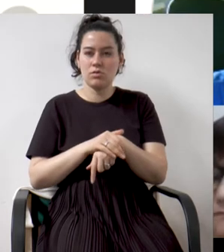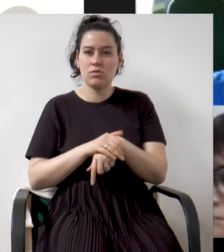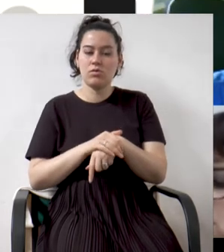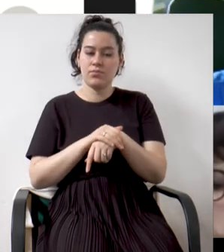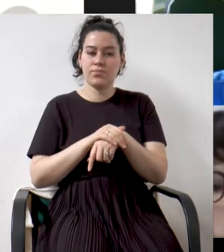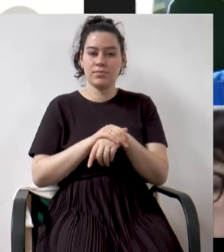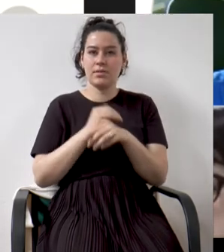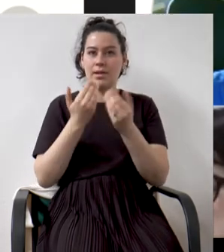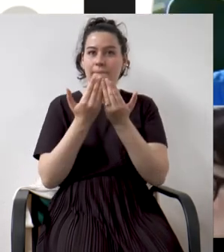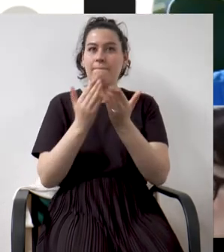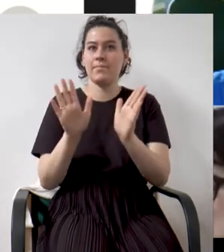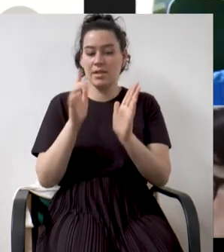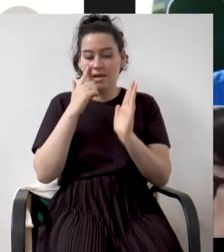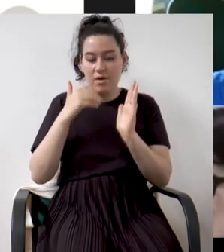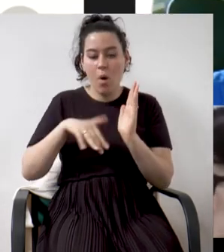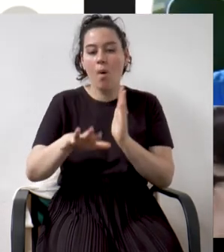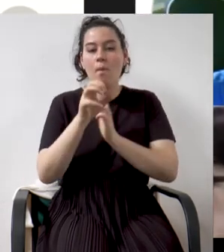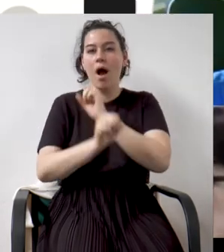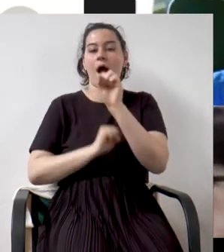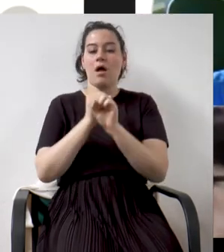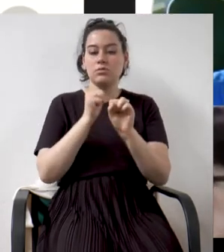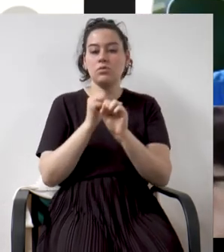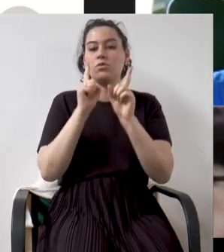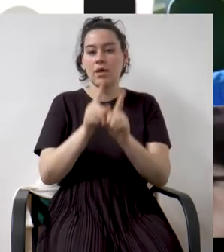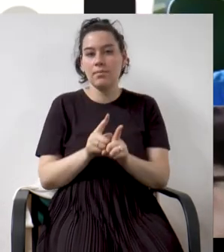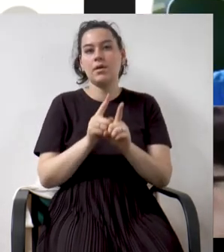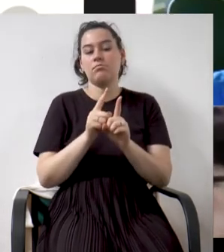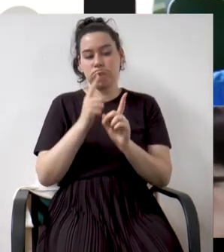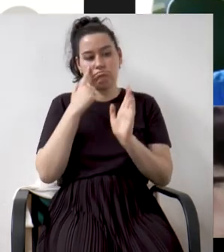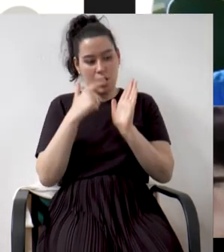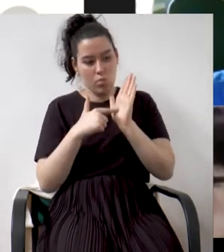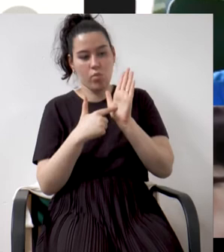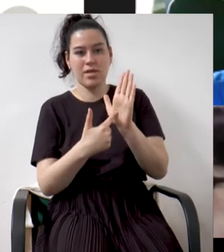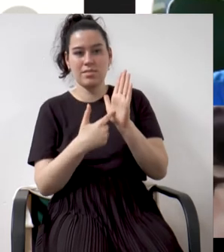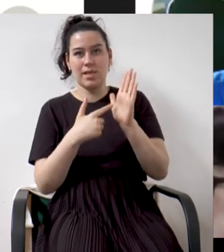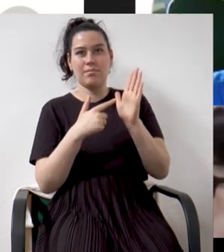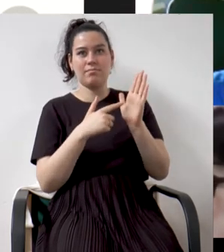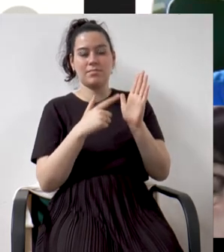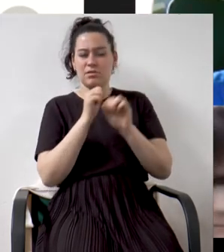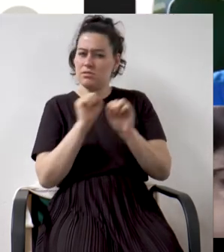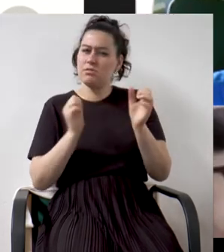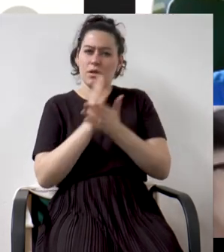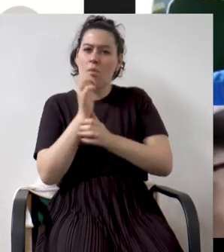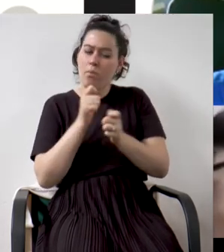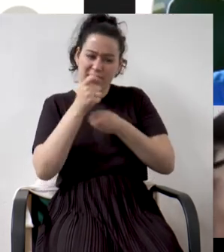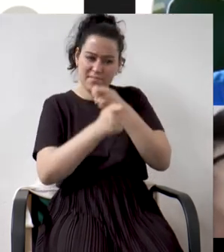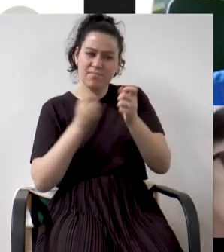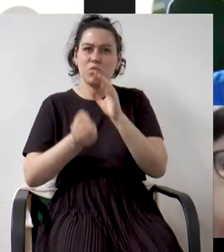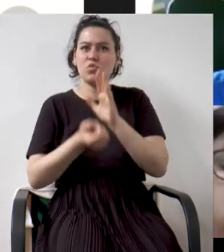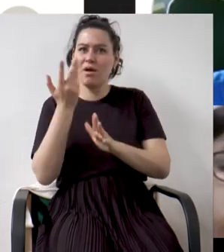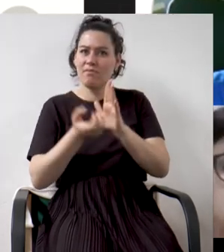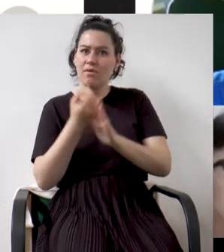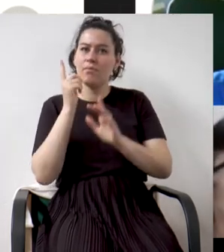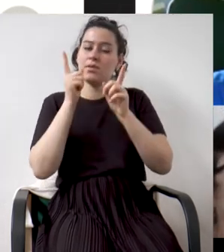instituir como guía para los próximos años, o de referencia, y que obviamente siempre se puede actualizar. Pero también el trabajo